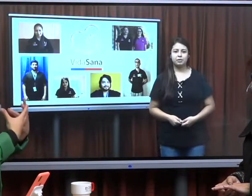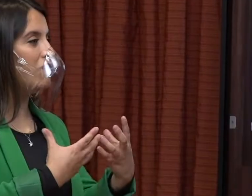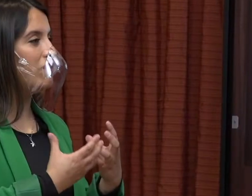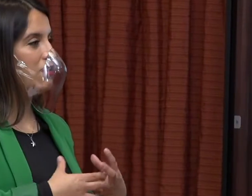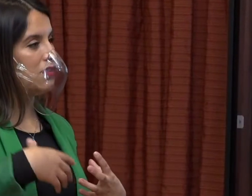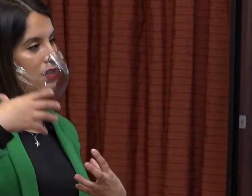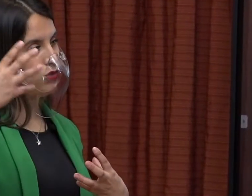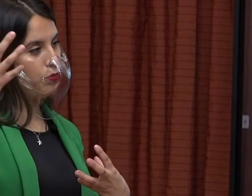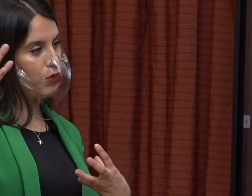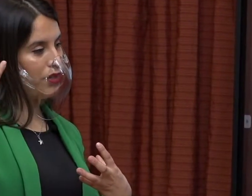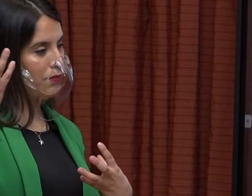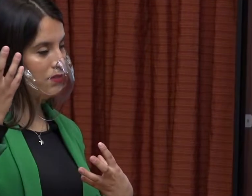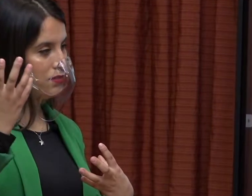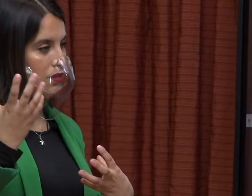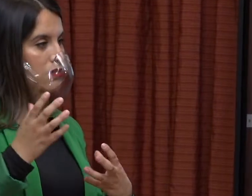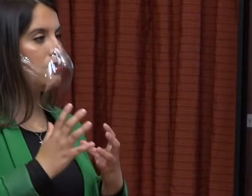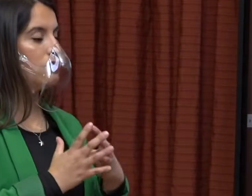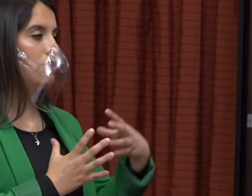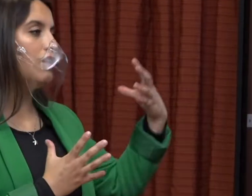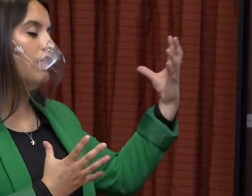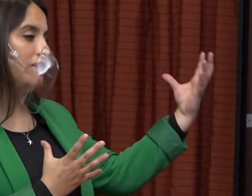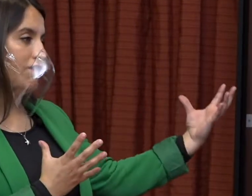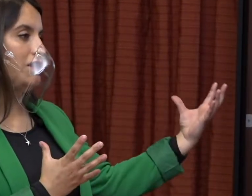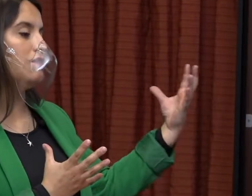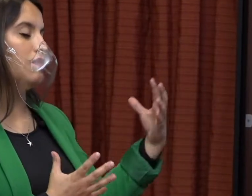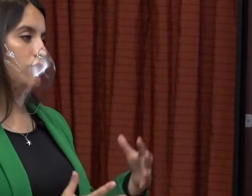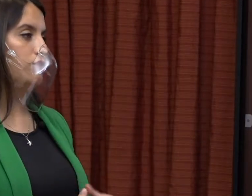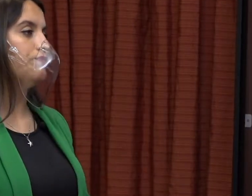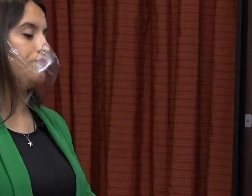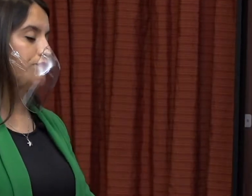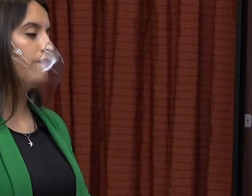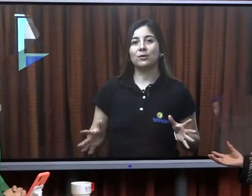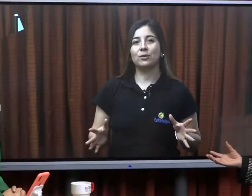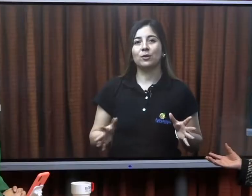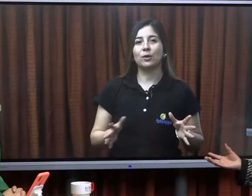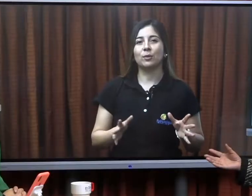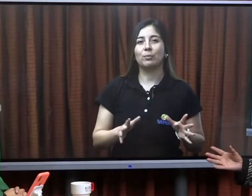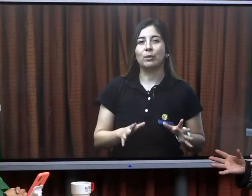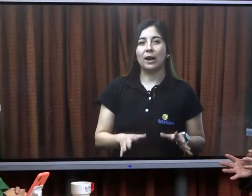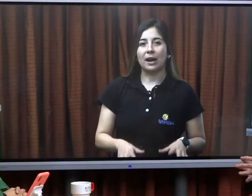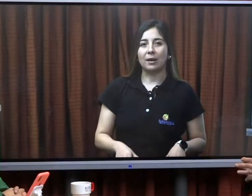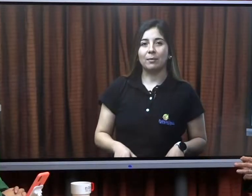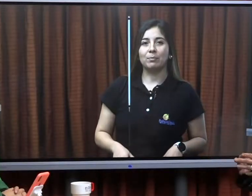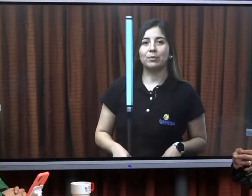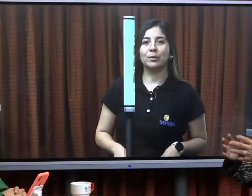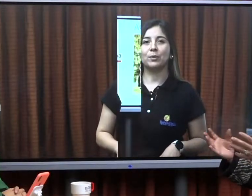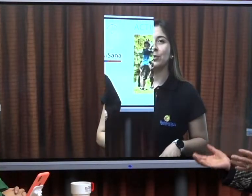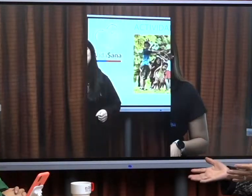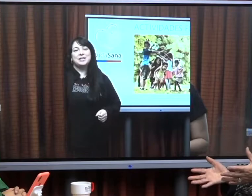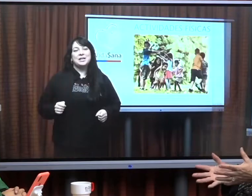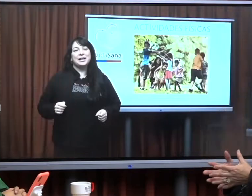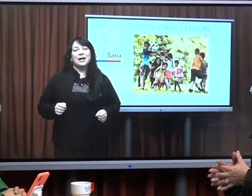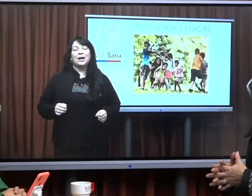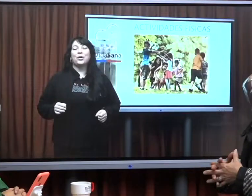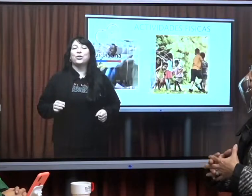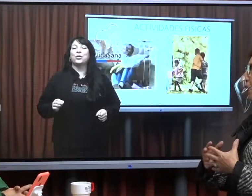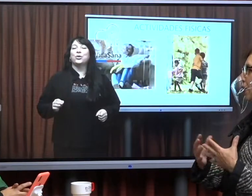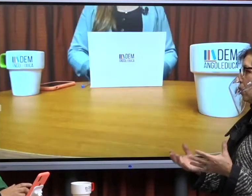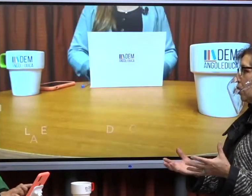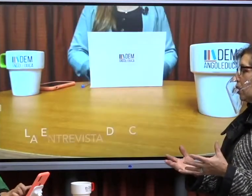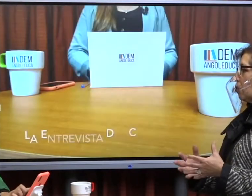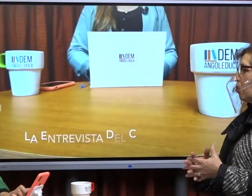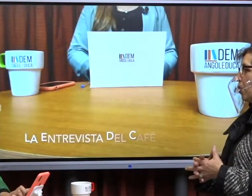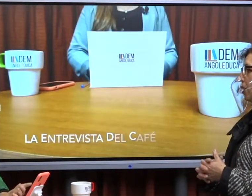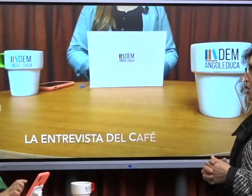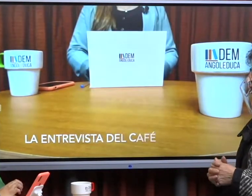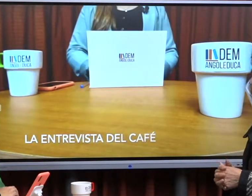como de en medio entre estos programas? Este programa particular y los establecimientos educacionales abriendo las puertas, ¿no es cierto?, para